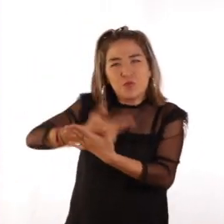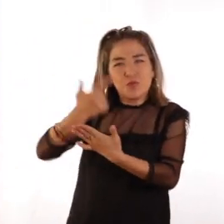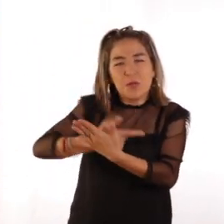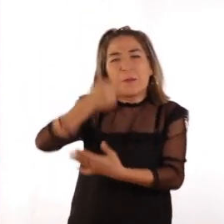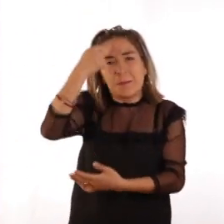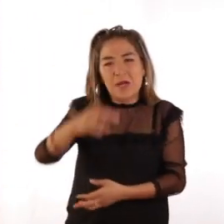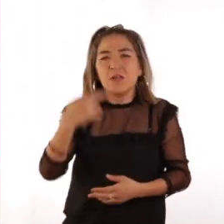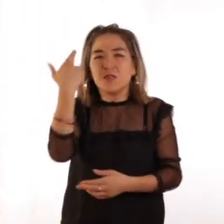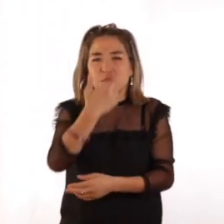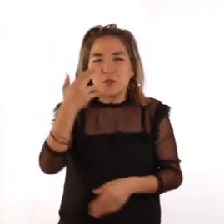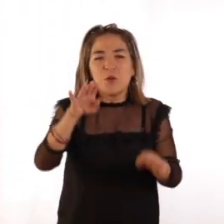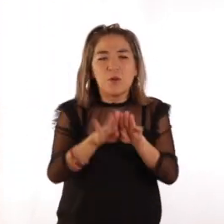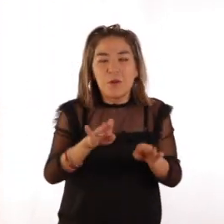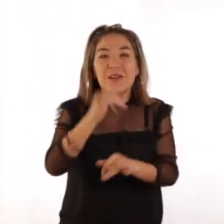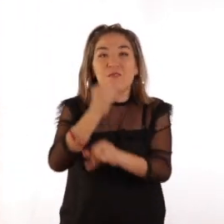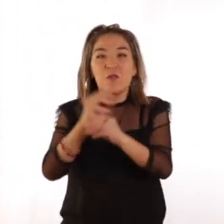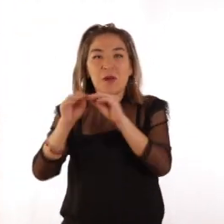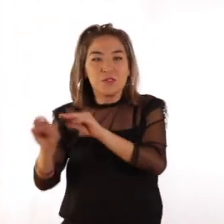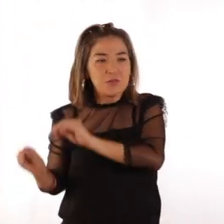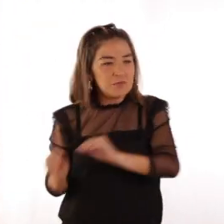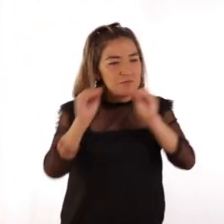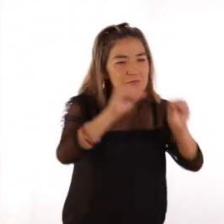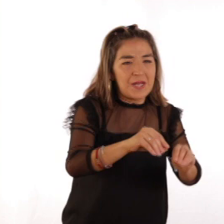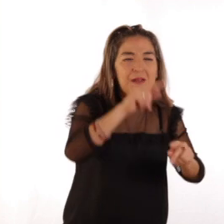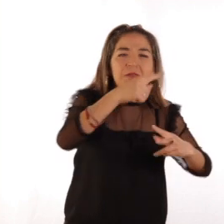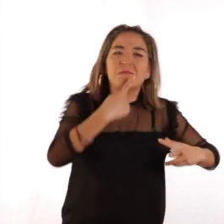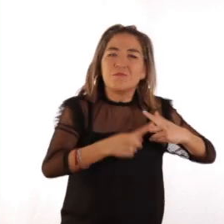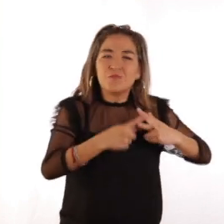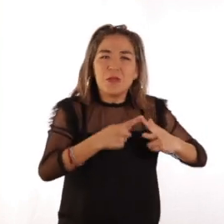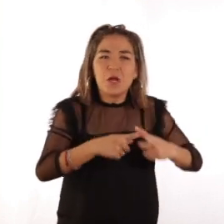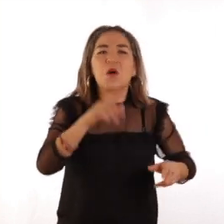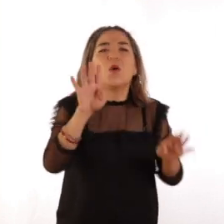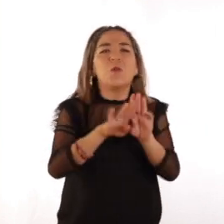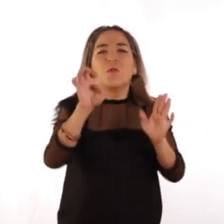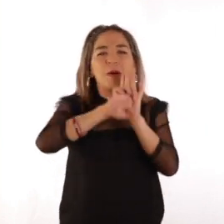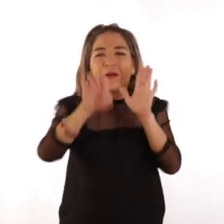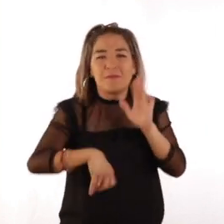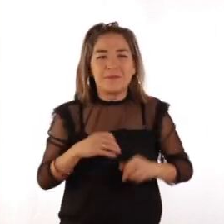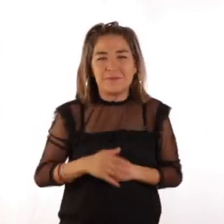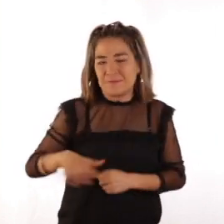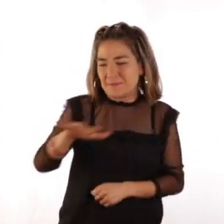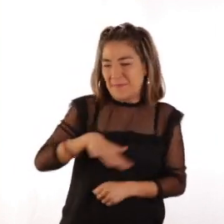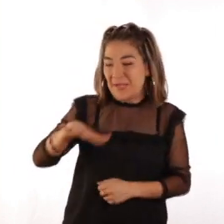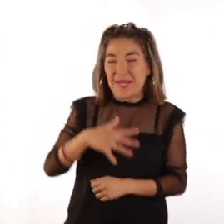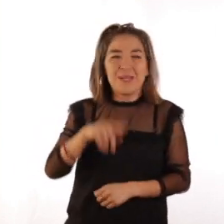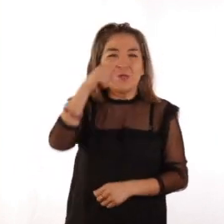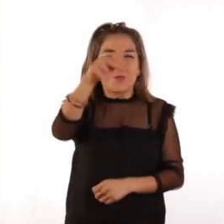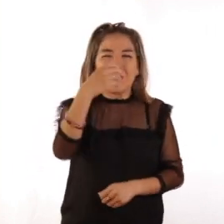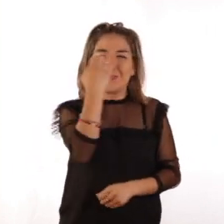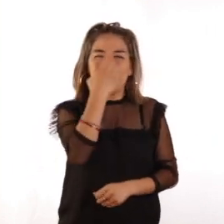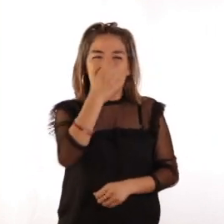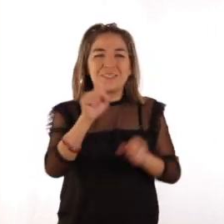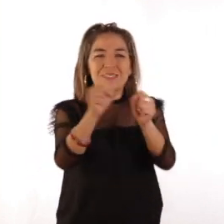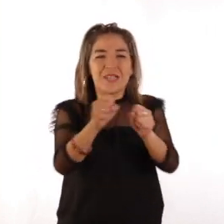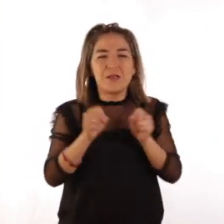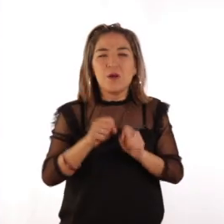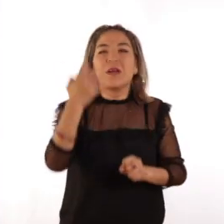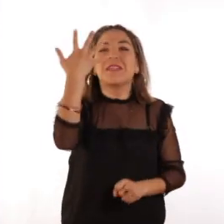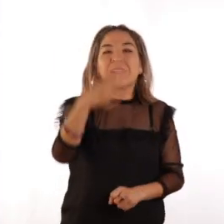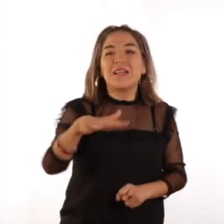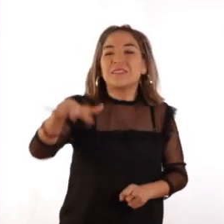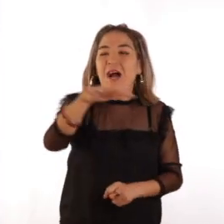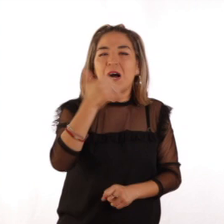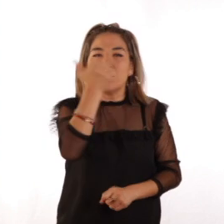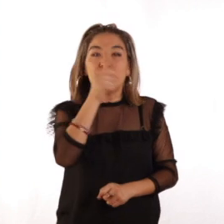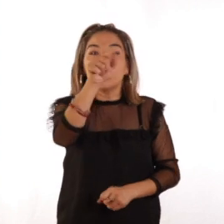analistas, quienes se encargan de extrapolar los datos. Es decir, asumamos que tienes 10 compañeros en tu salón de clases